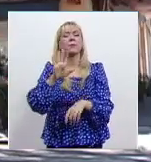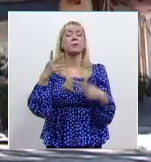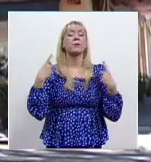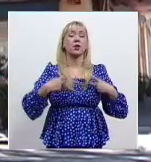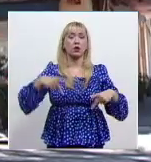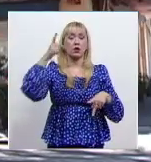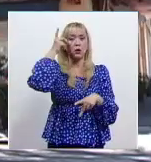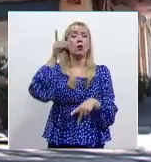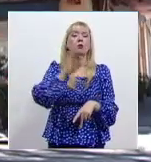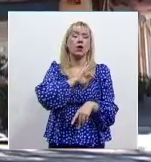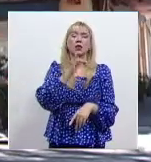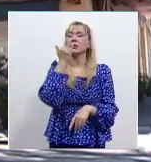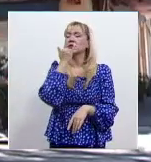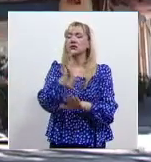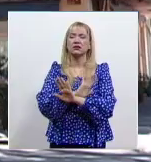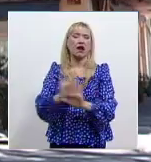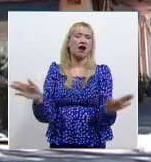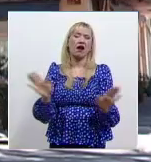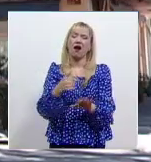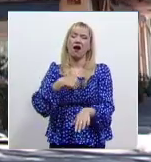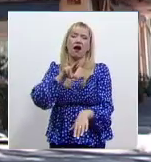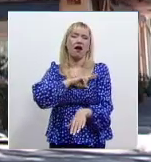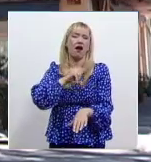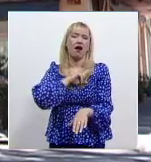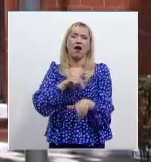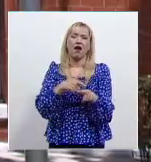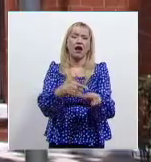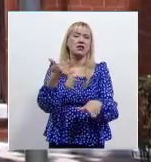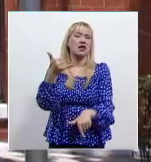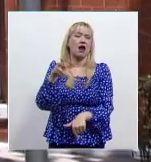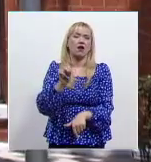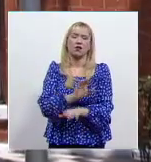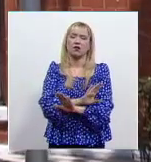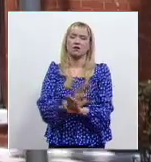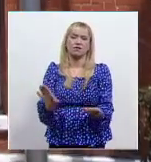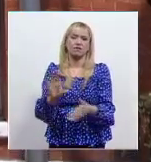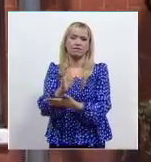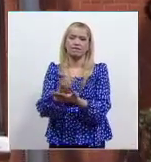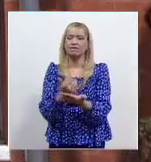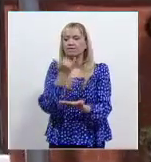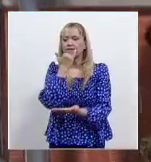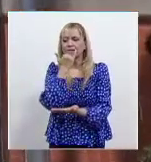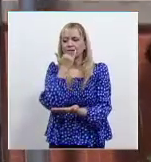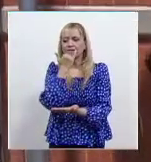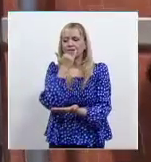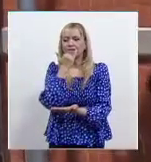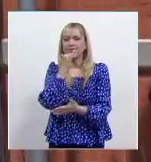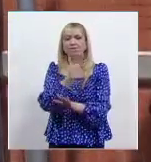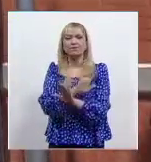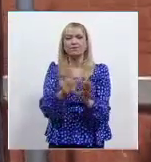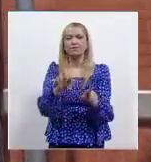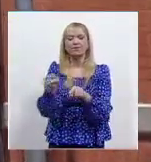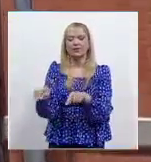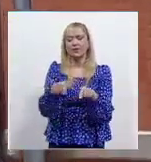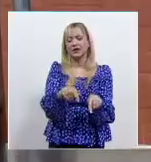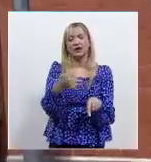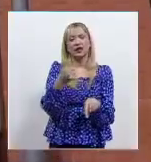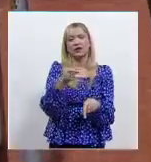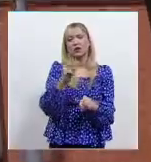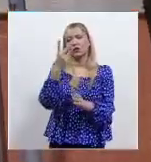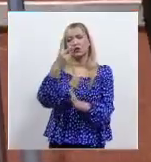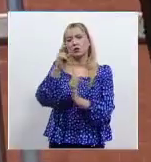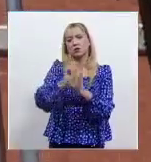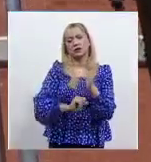pedir la rescisión de contrato si por caso fortuito o fuerza mayor se le impide totalmente el uso de la cosa arrendada por más de